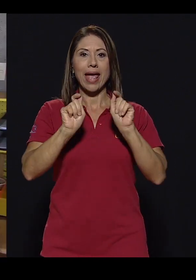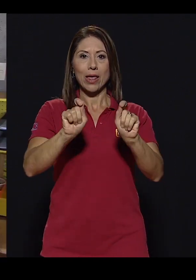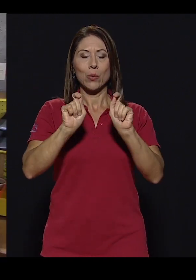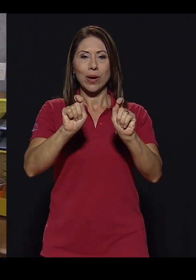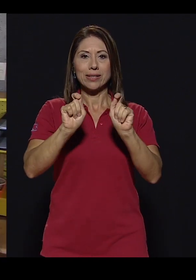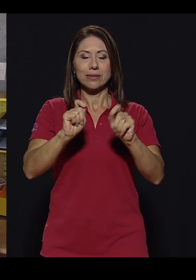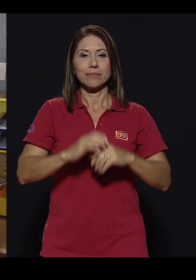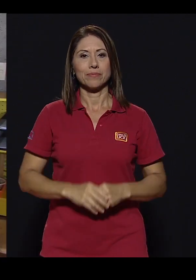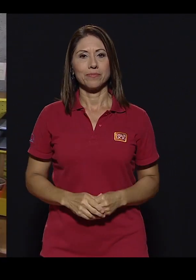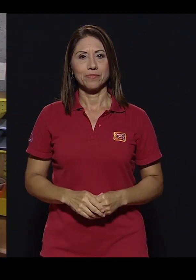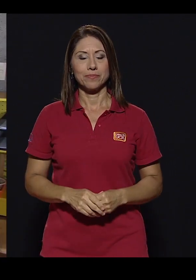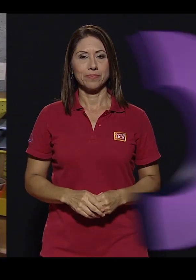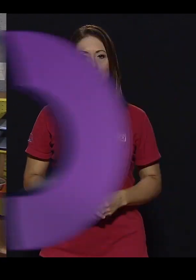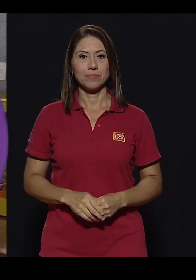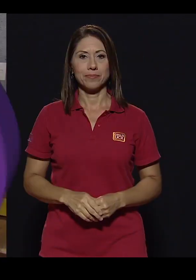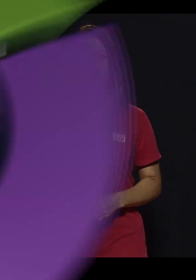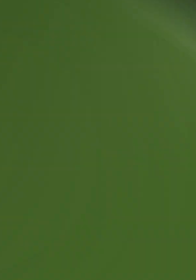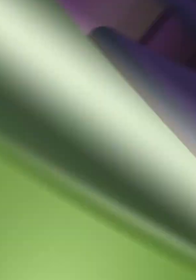educación